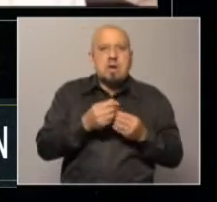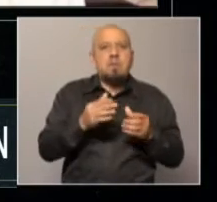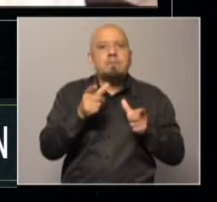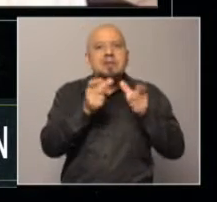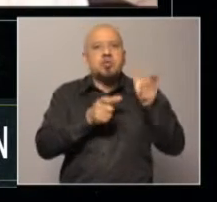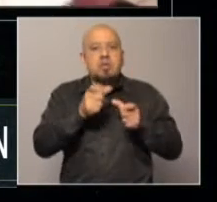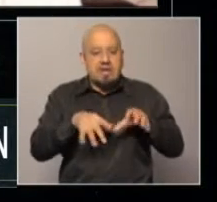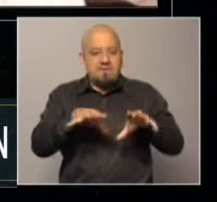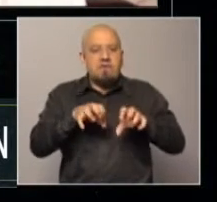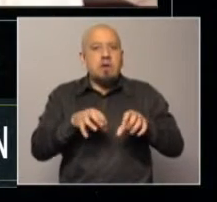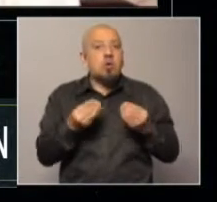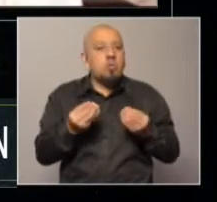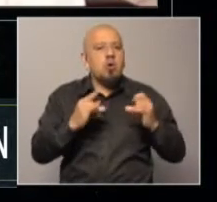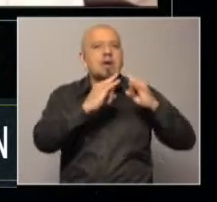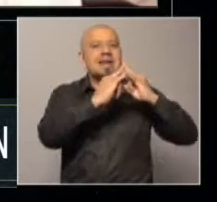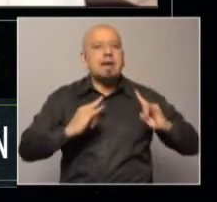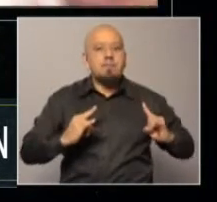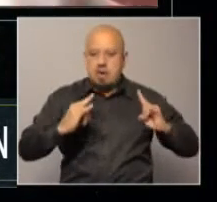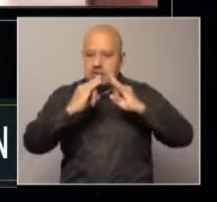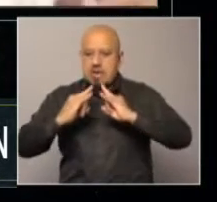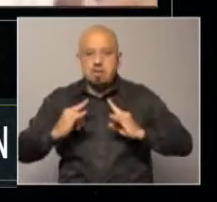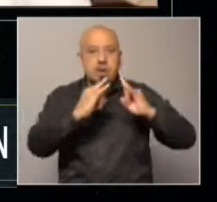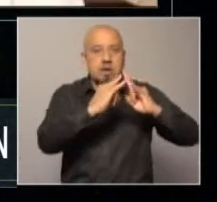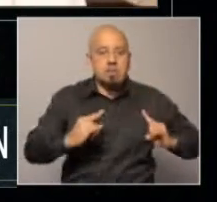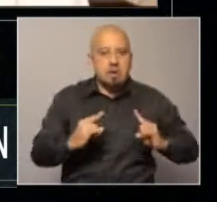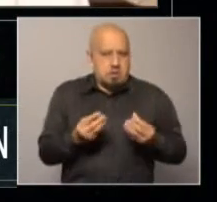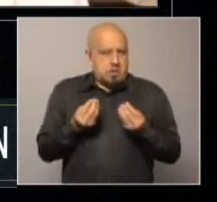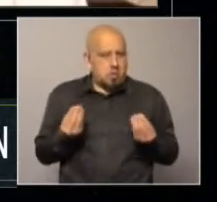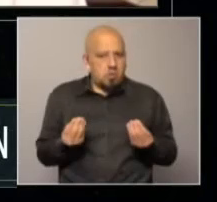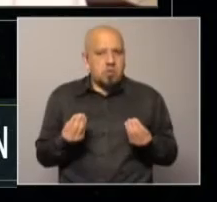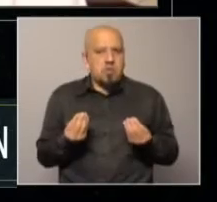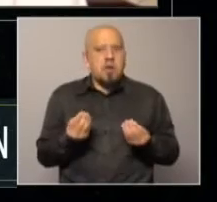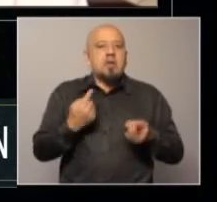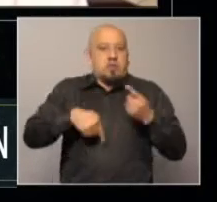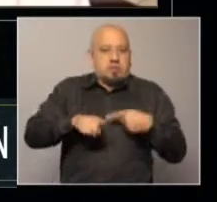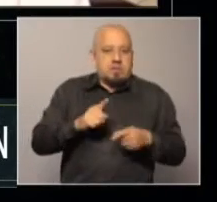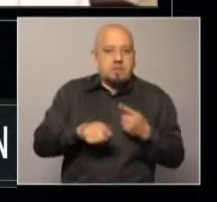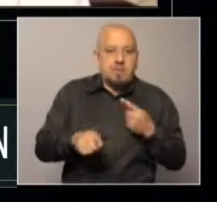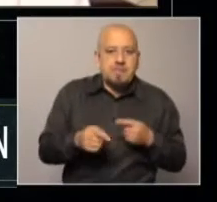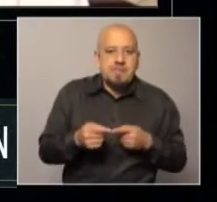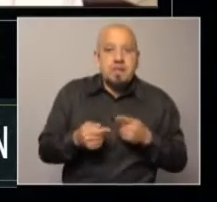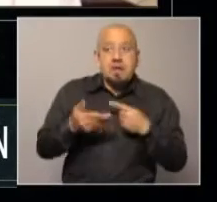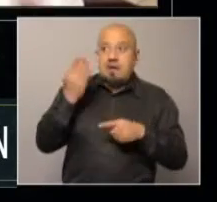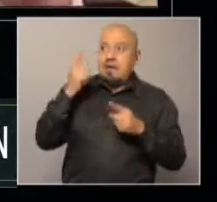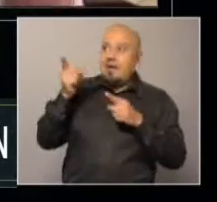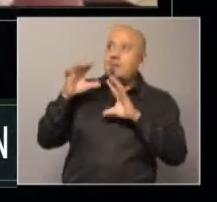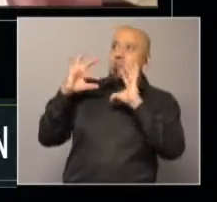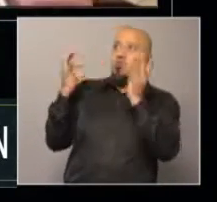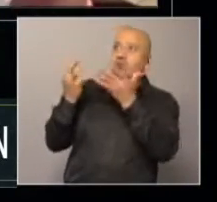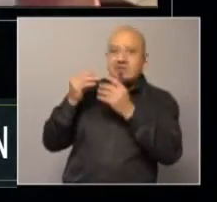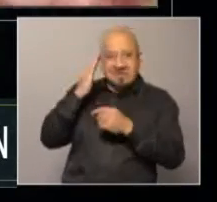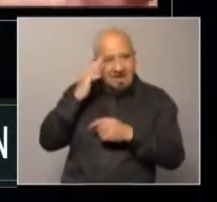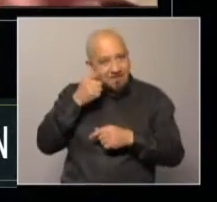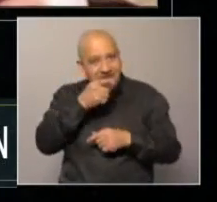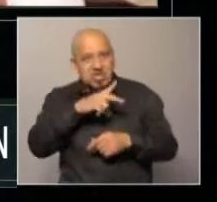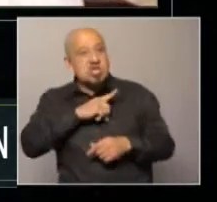carpas. Eso tampoco era parte del modelo que se había vendido al mundo. Y por lo tanto,